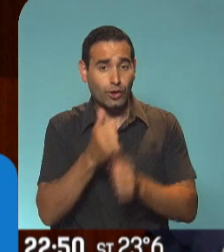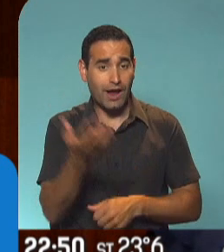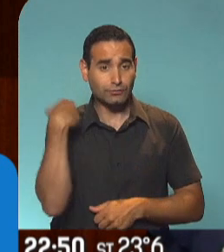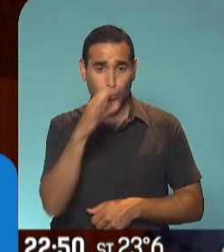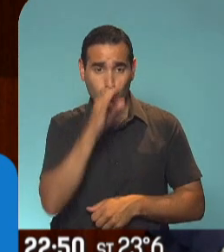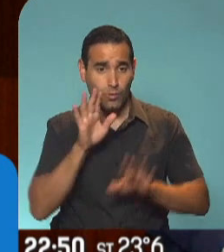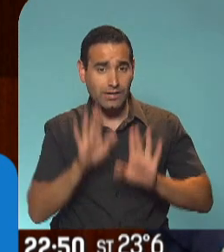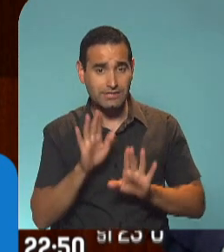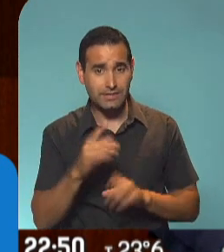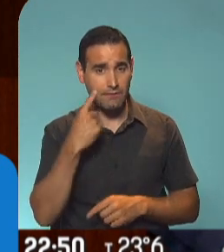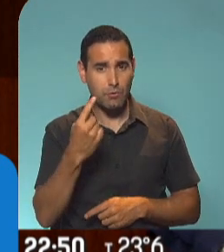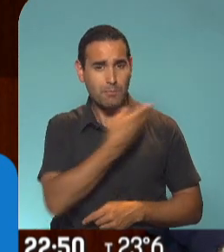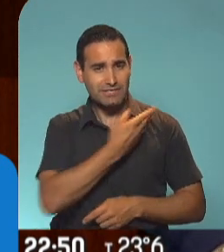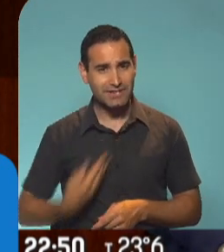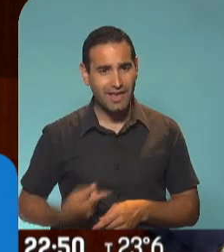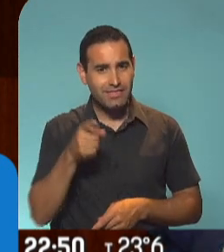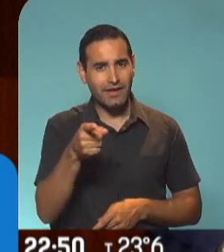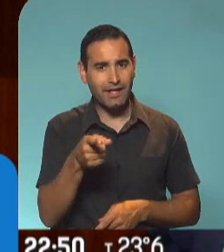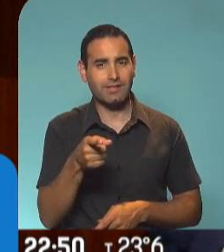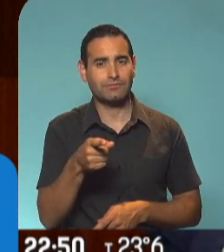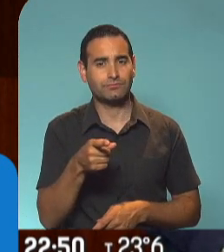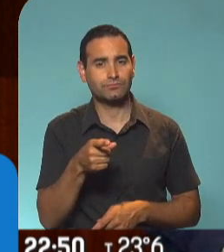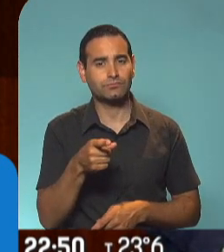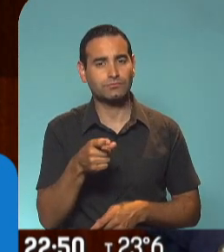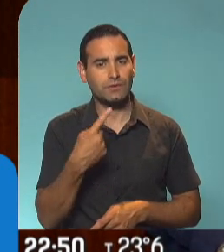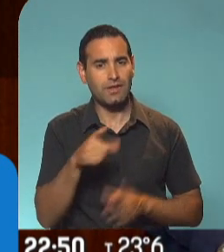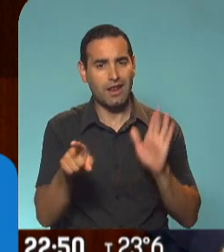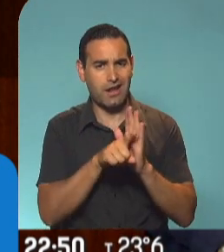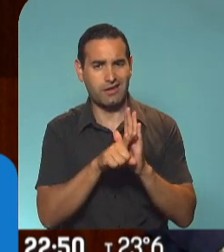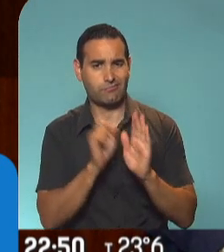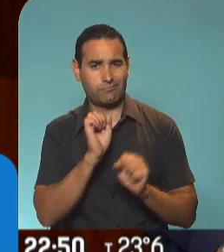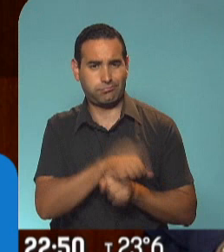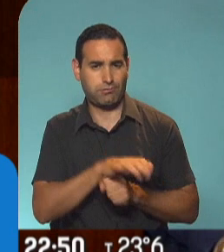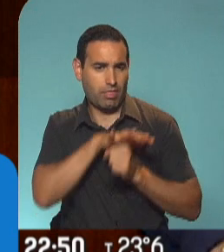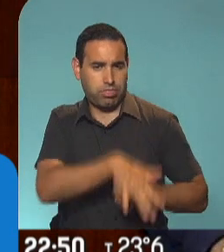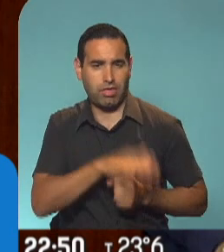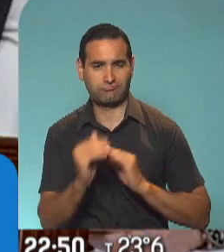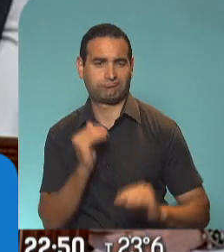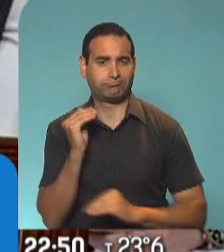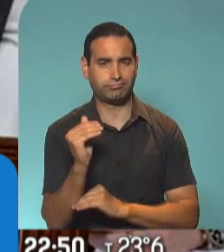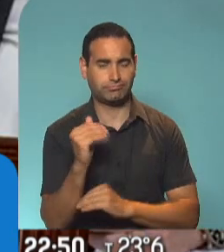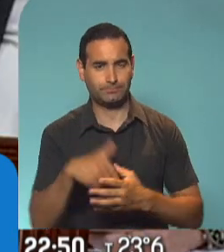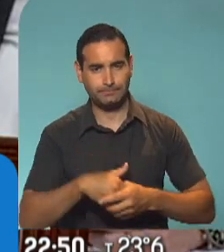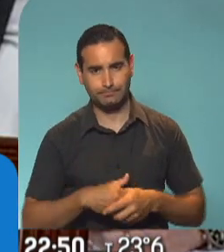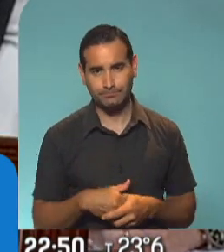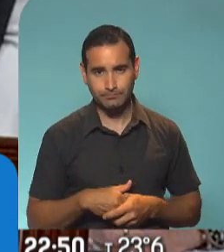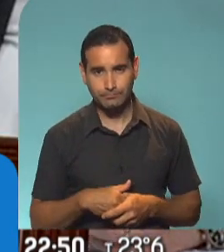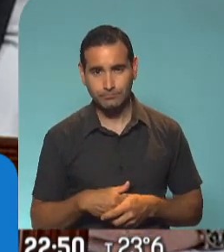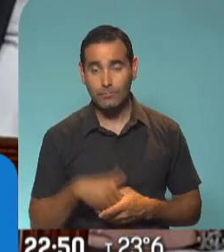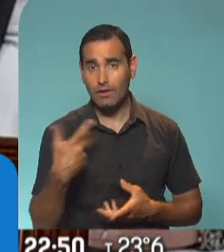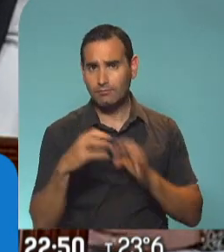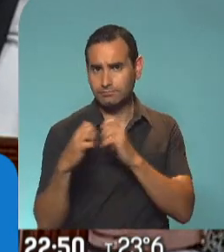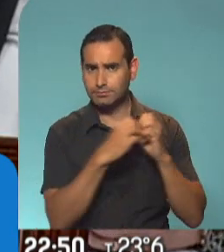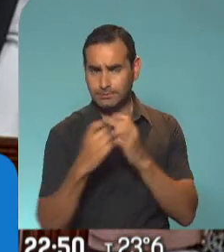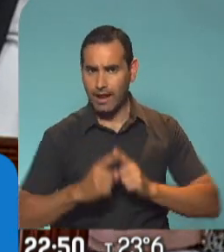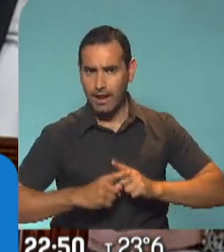nation have we seen a president declare and act as he is above the law. Tras un encendido debate que se